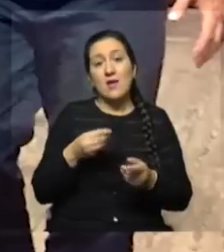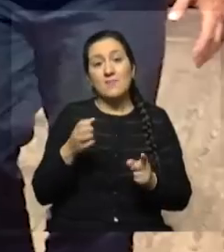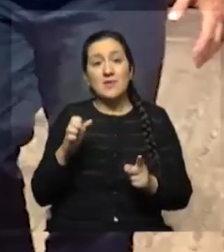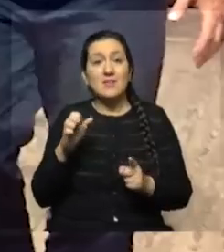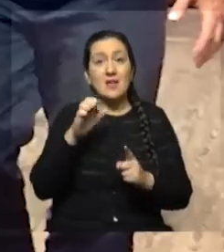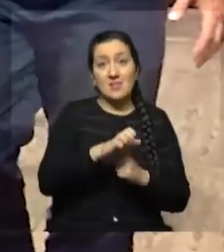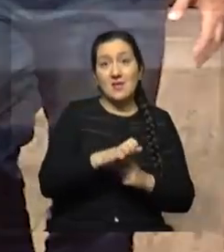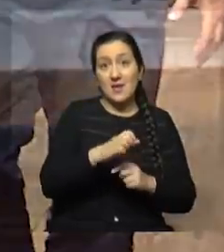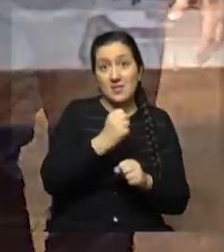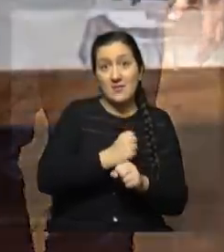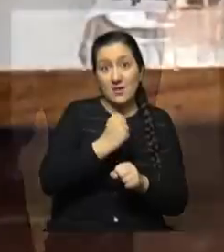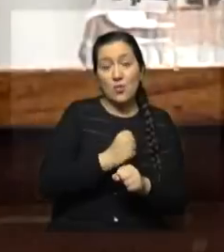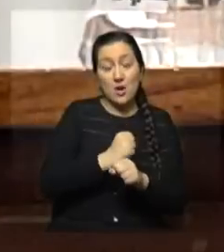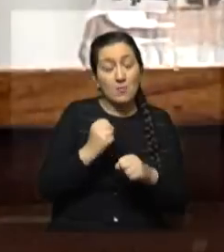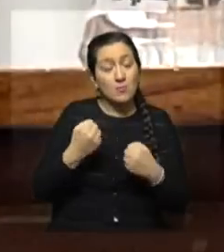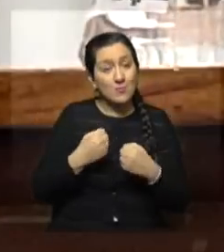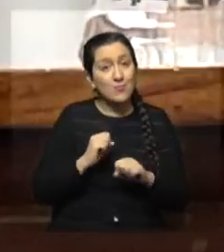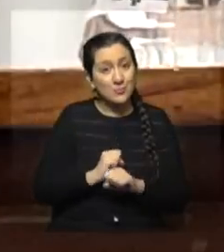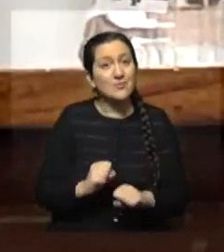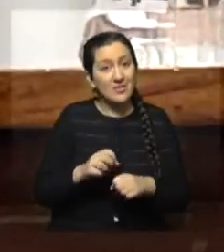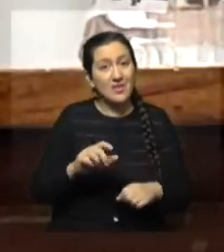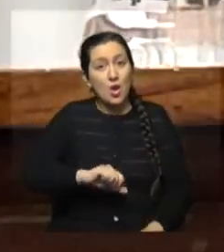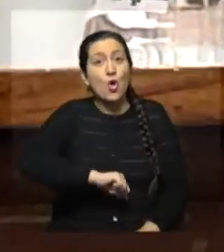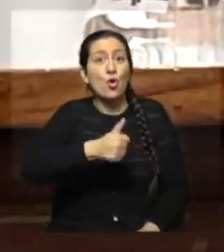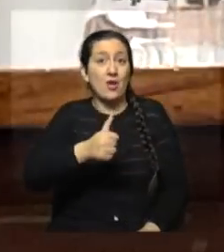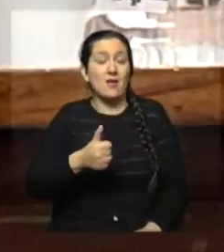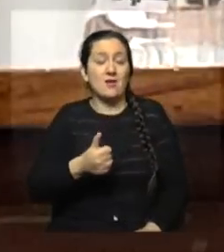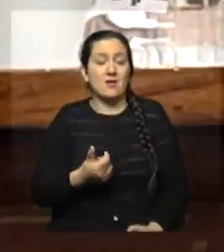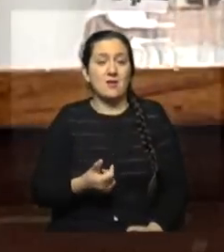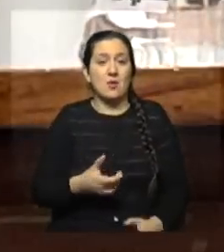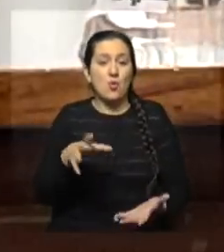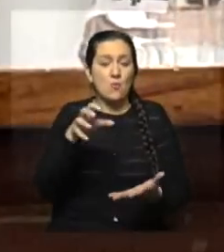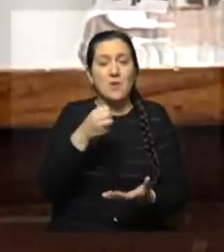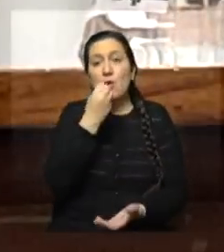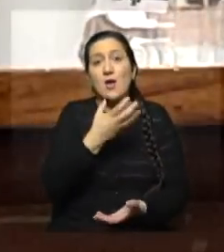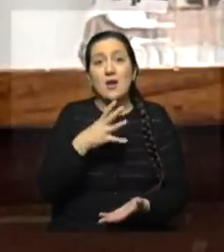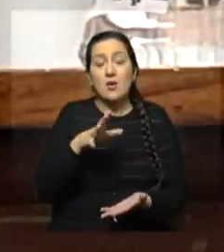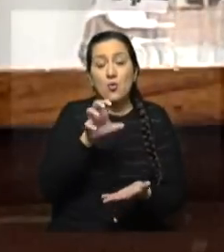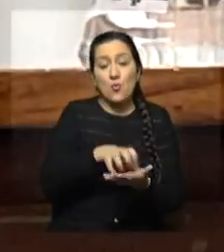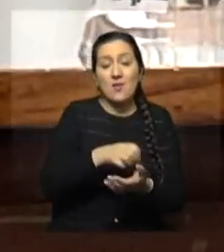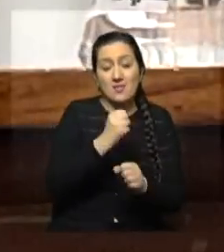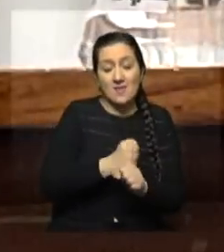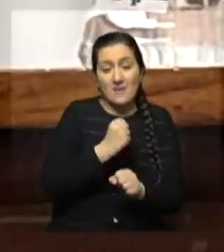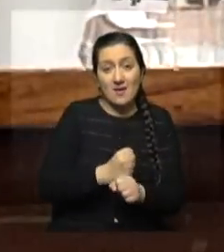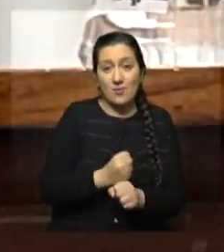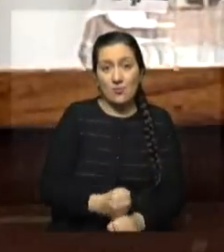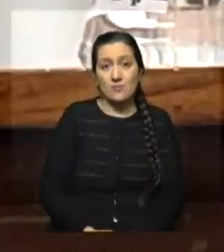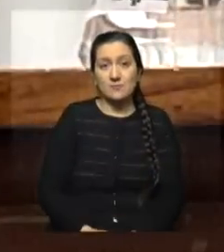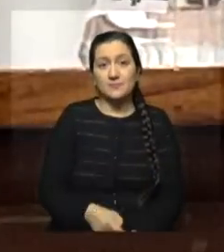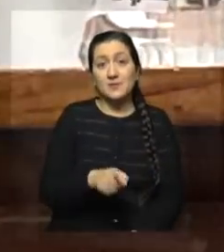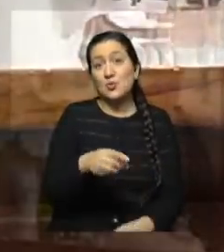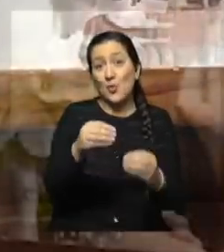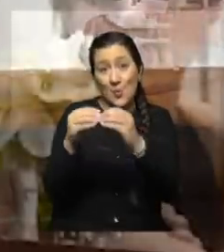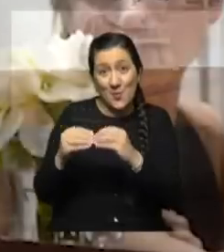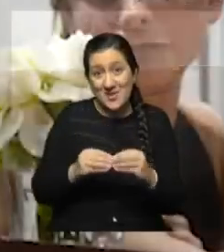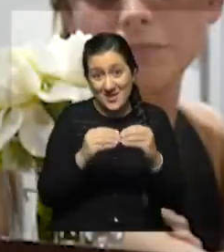la posibilidad de consolidar este los espacios de trabajo las posibilidades de trabajo de estos colegas